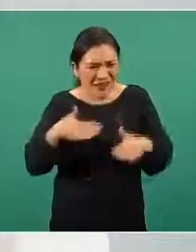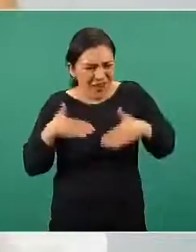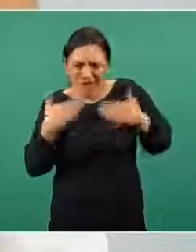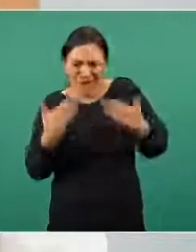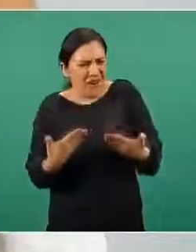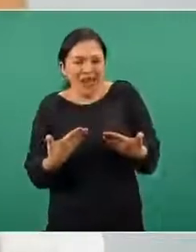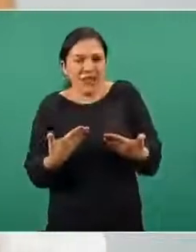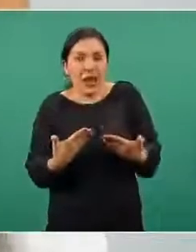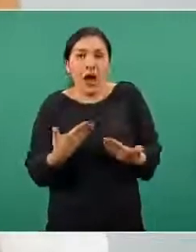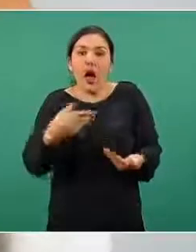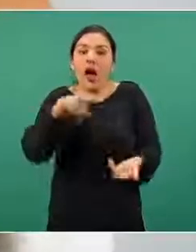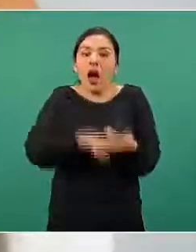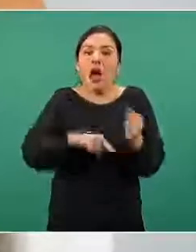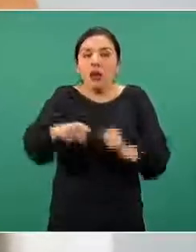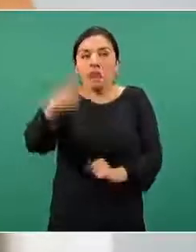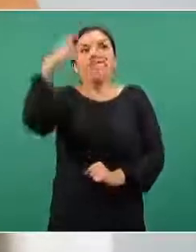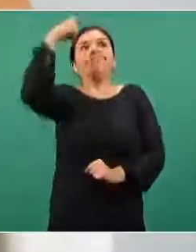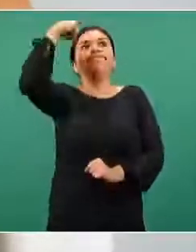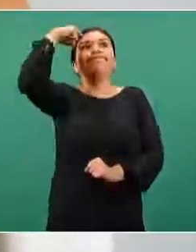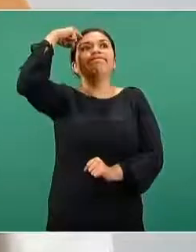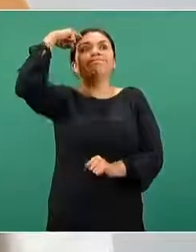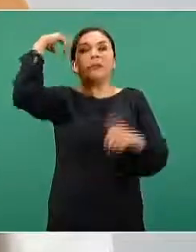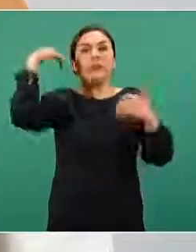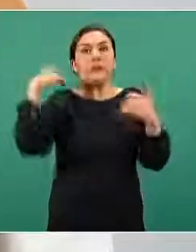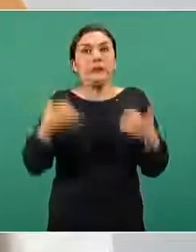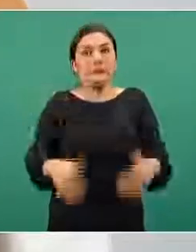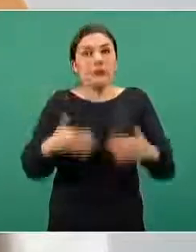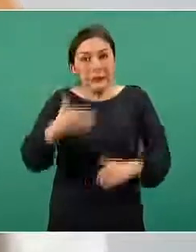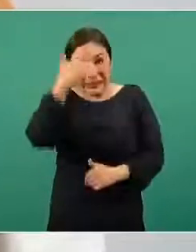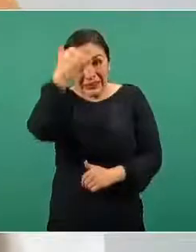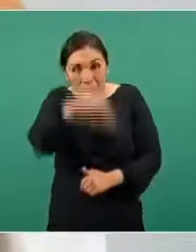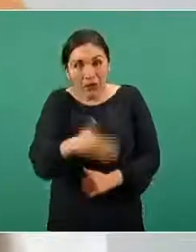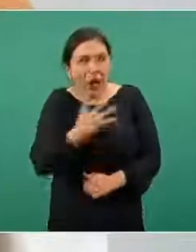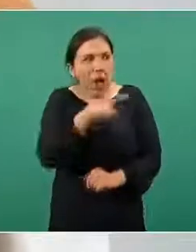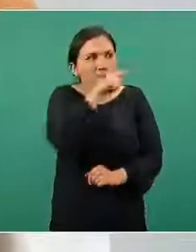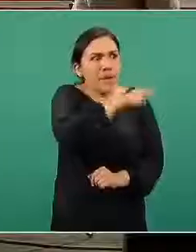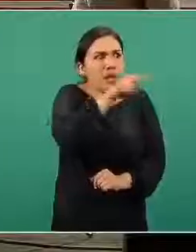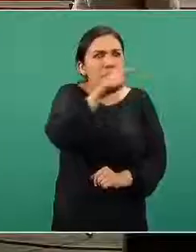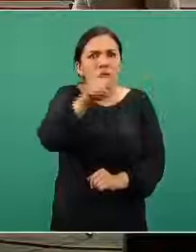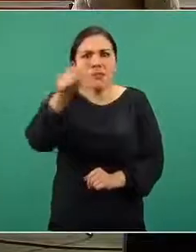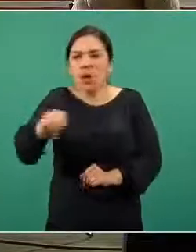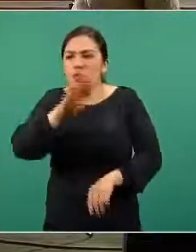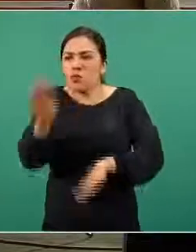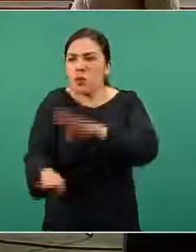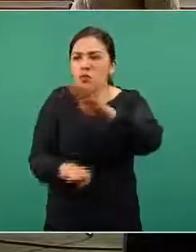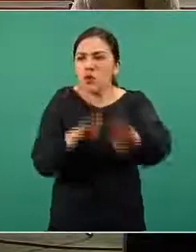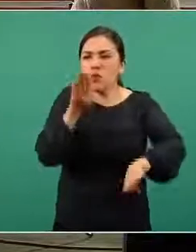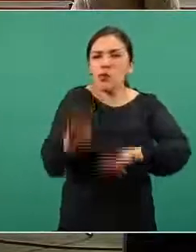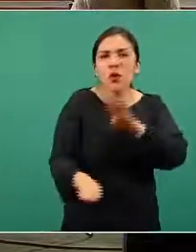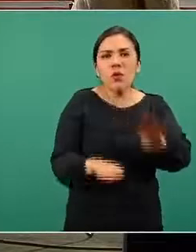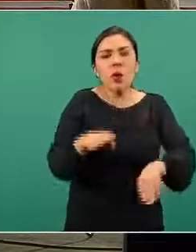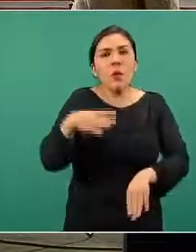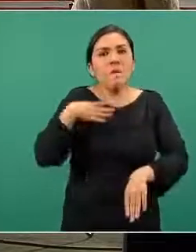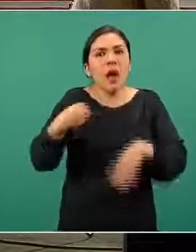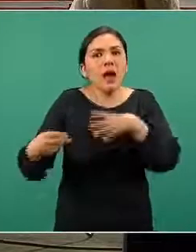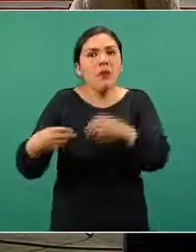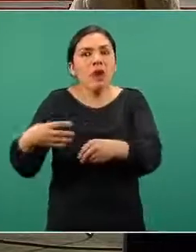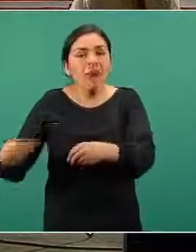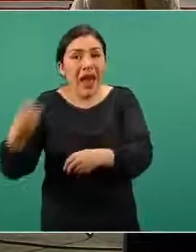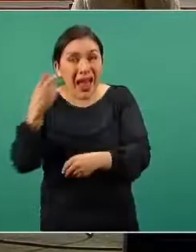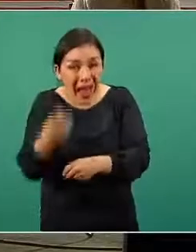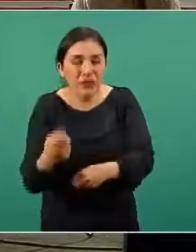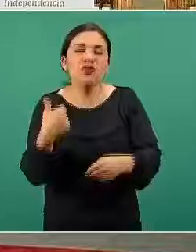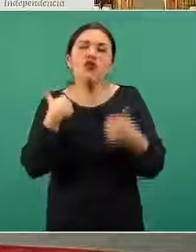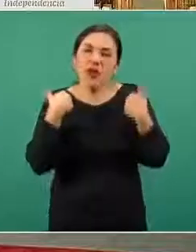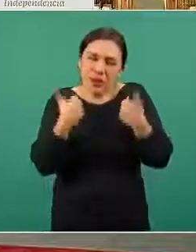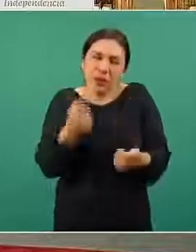confíes les penetra cuando saben de la mortalidad y de lo letal que es este virus. Por ahí yo entiendo,